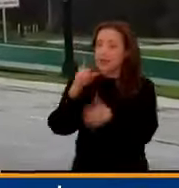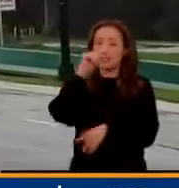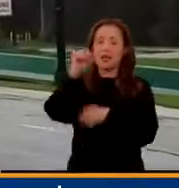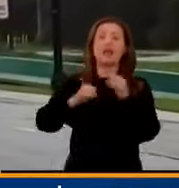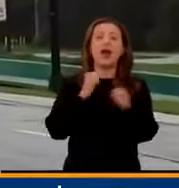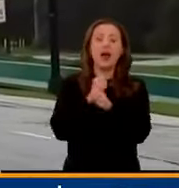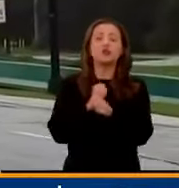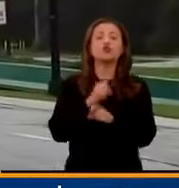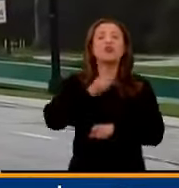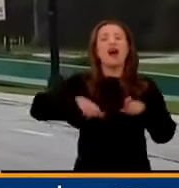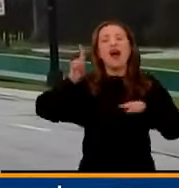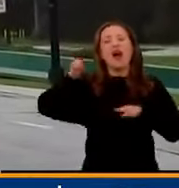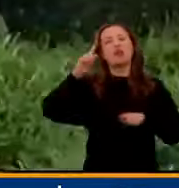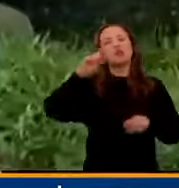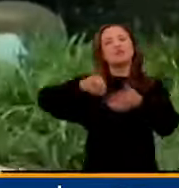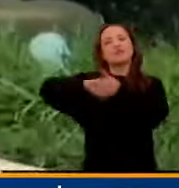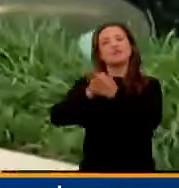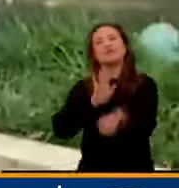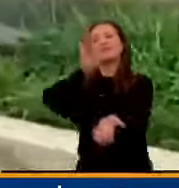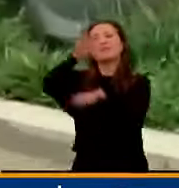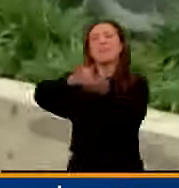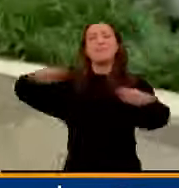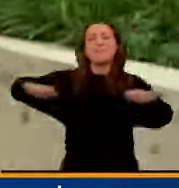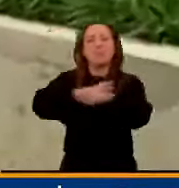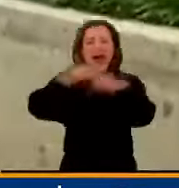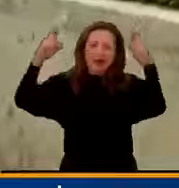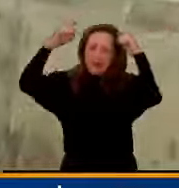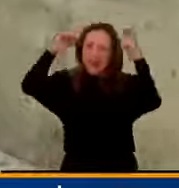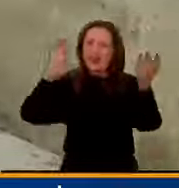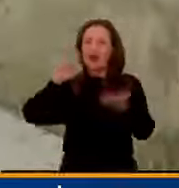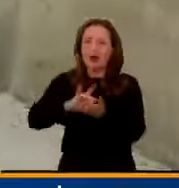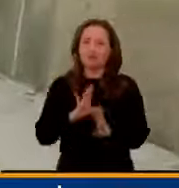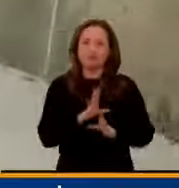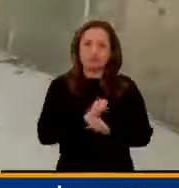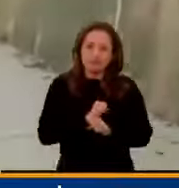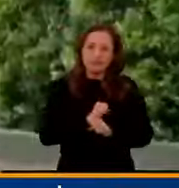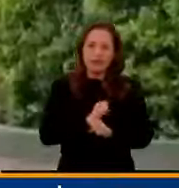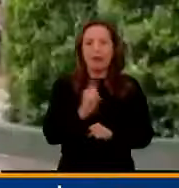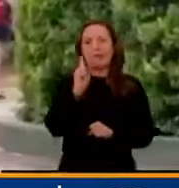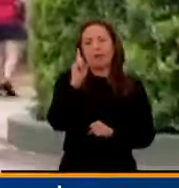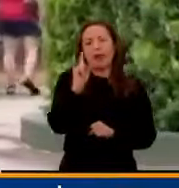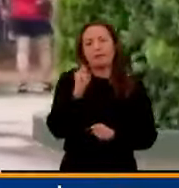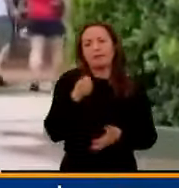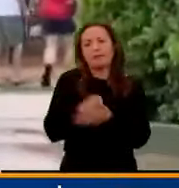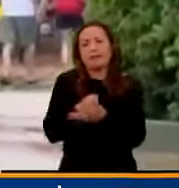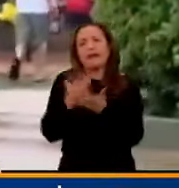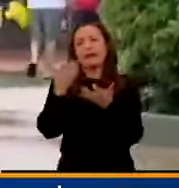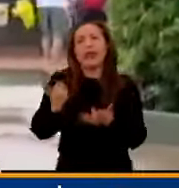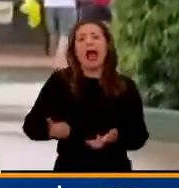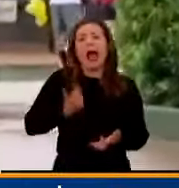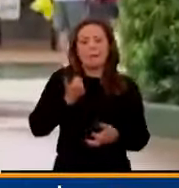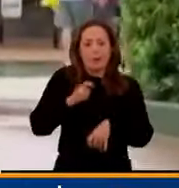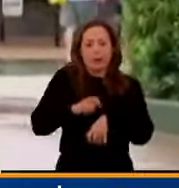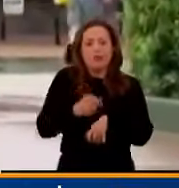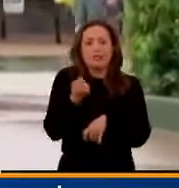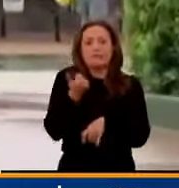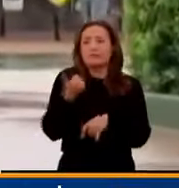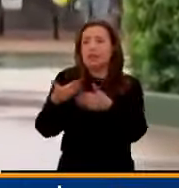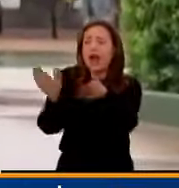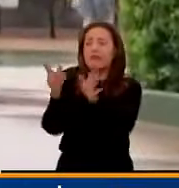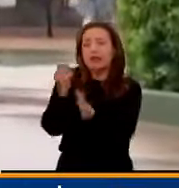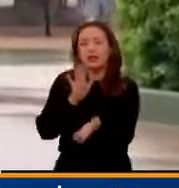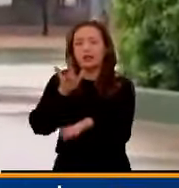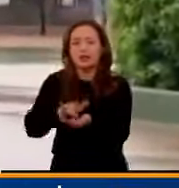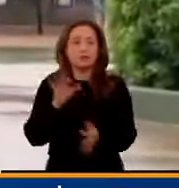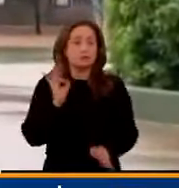a Florida para visitar los parques de Orlando quedaron decepcionados, pero intentaron aprovechar las últimas horas que estarían abiertos. No